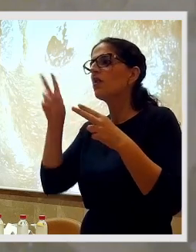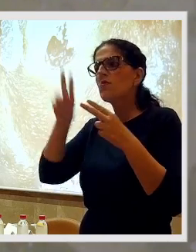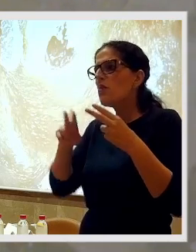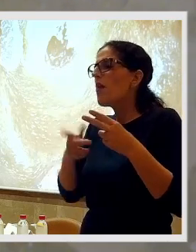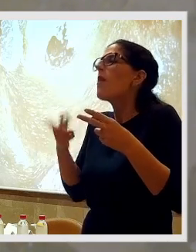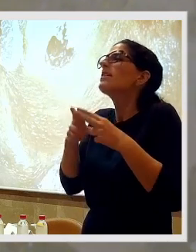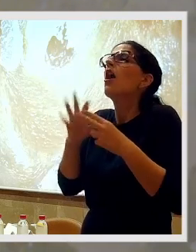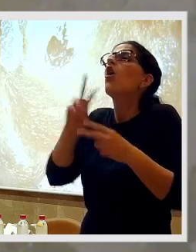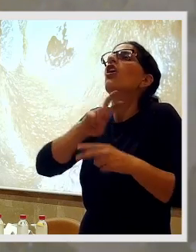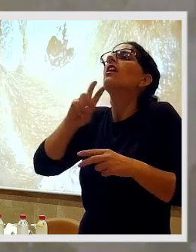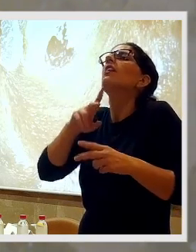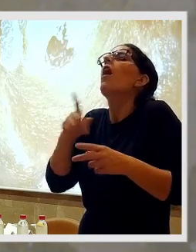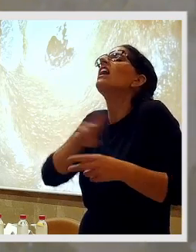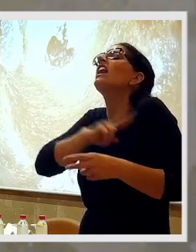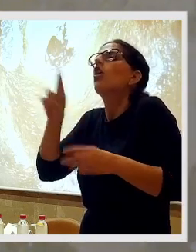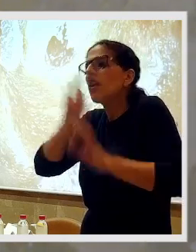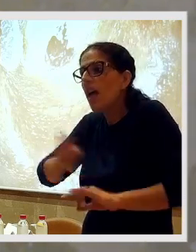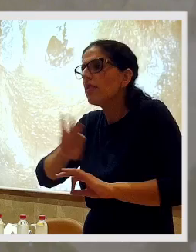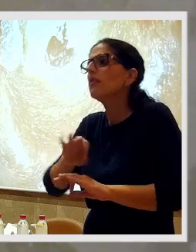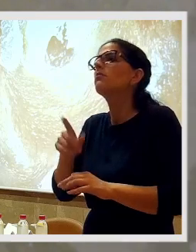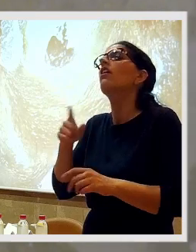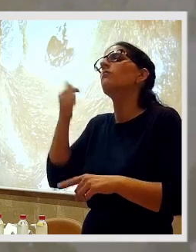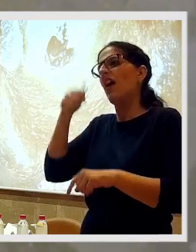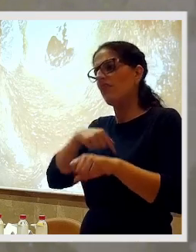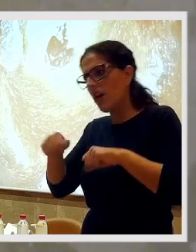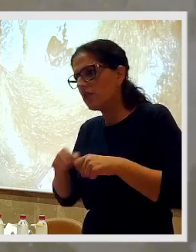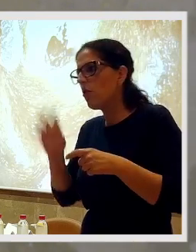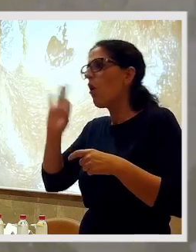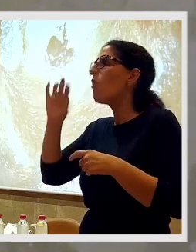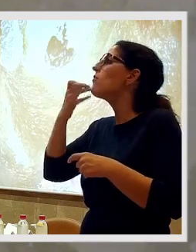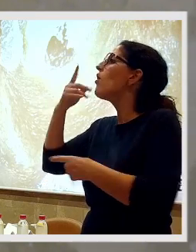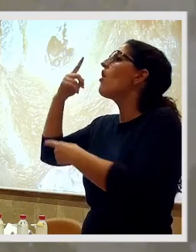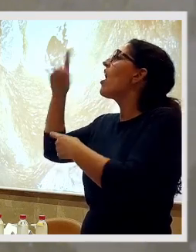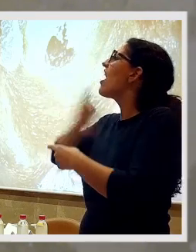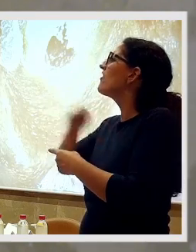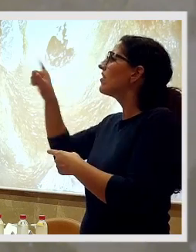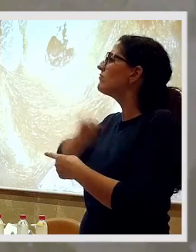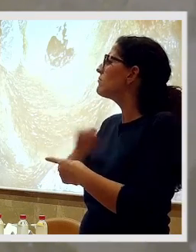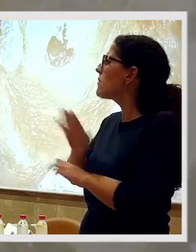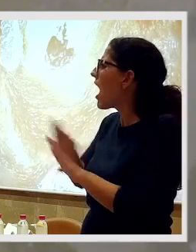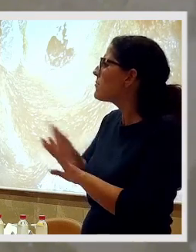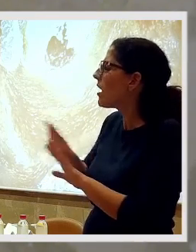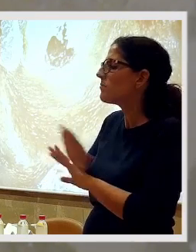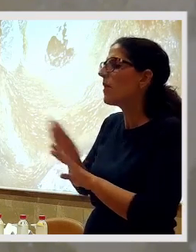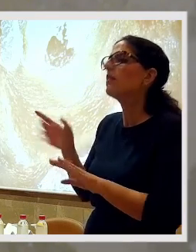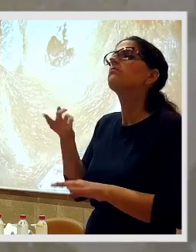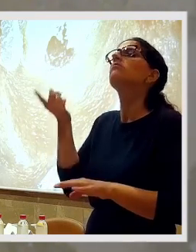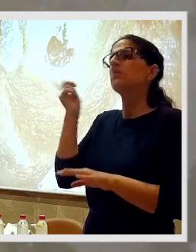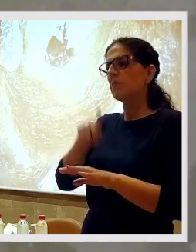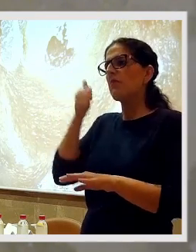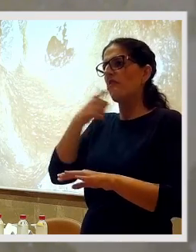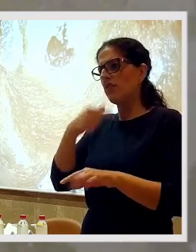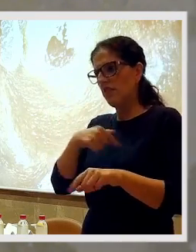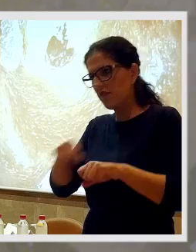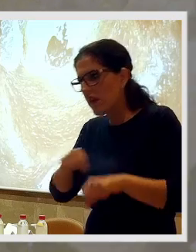que sea, las personas que no son apreciadas por sus jefes o superiores, lo que hoy llamamos estrés laboral,